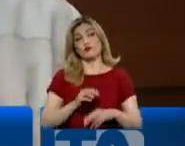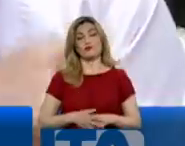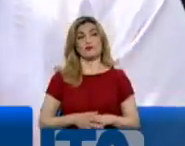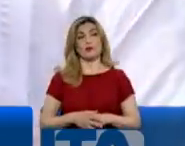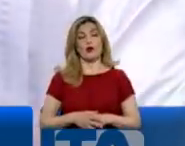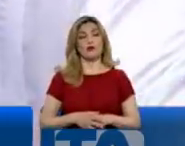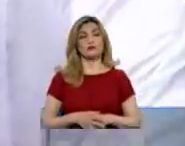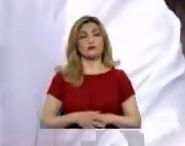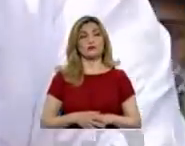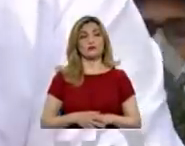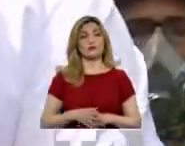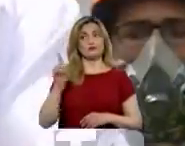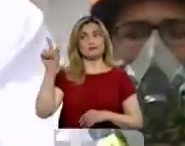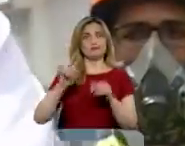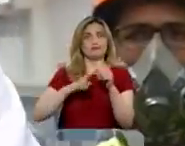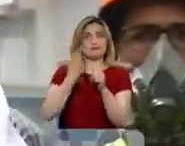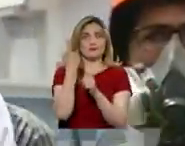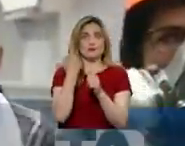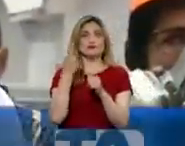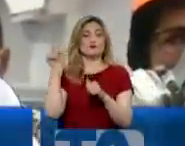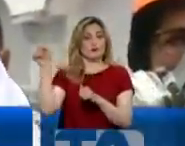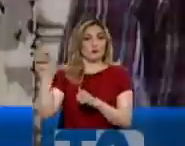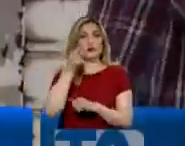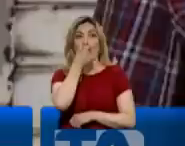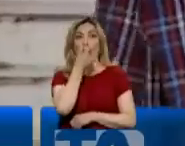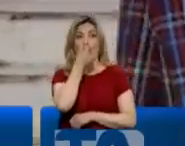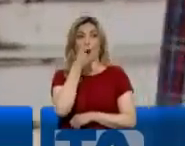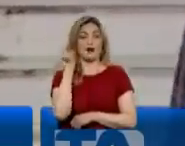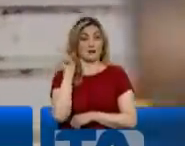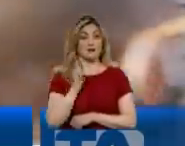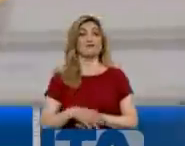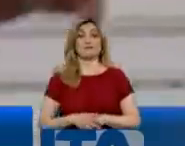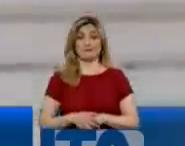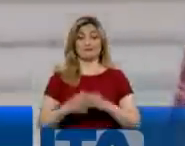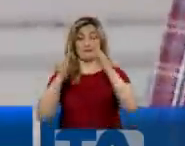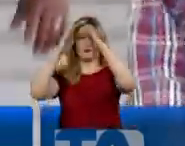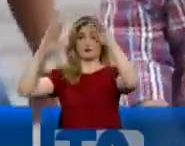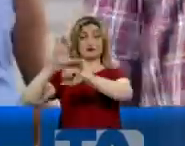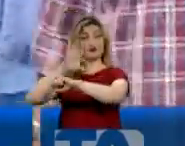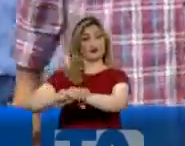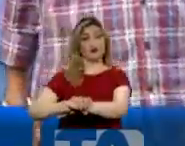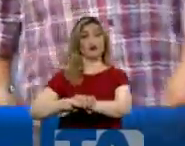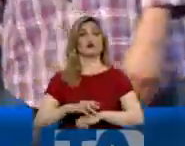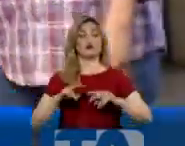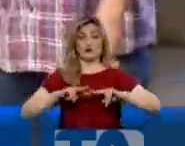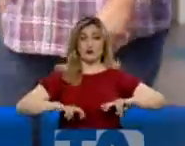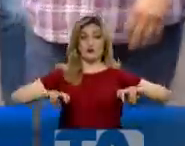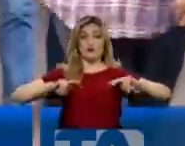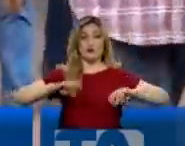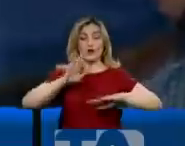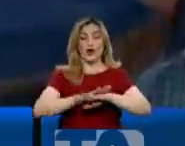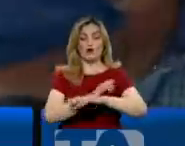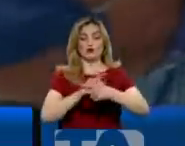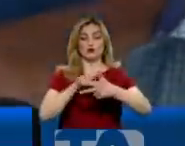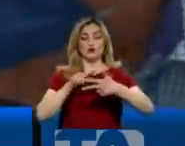en cuestión encabezando la lista para asambleístas nacionales de fe apareció también abdalá bucarám ortiz quien cumple arresto domiciliario pues es investigado en tres causas